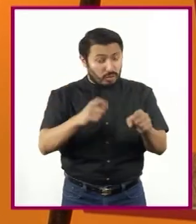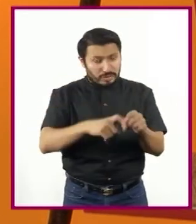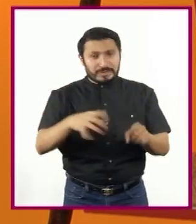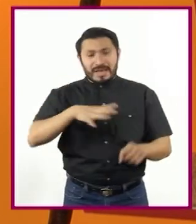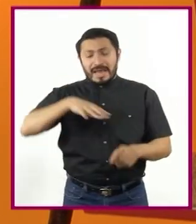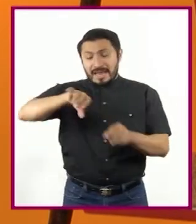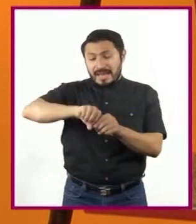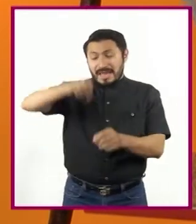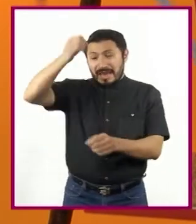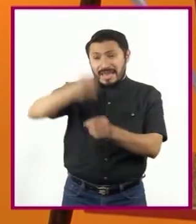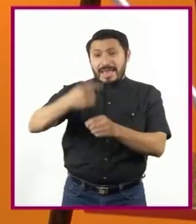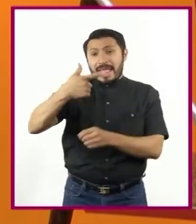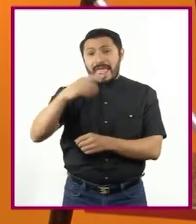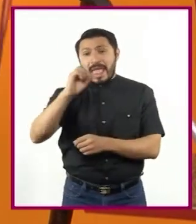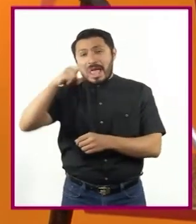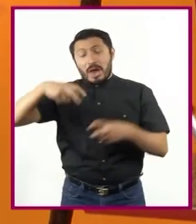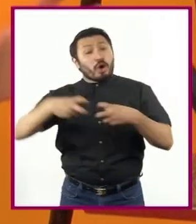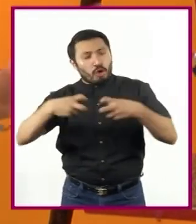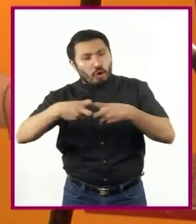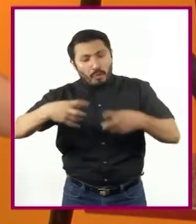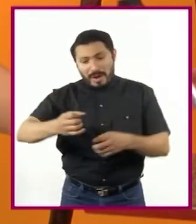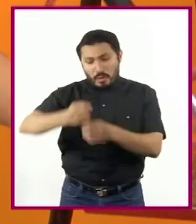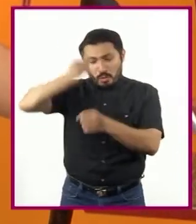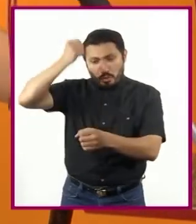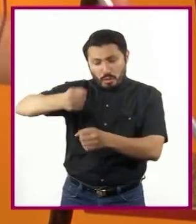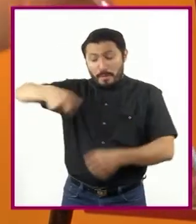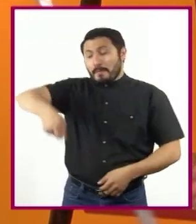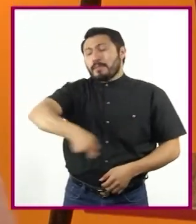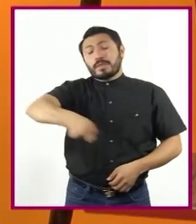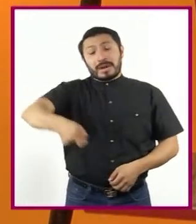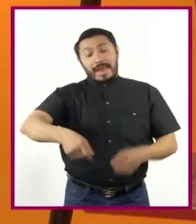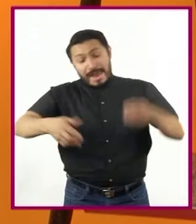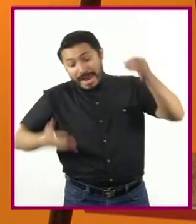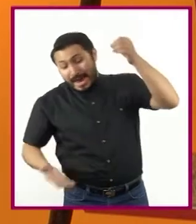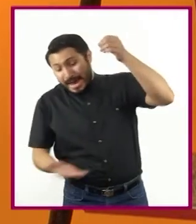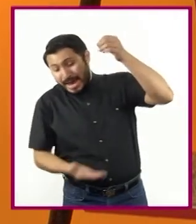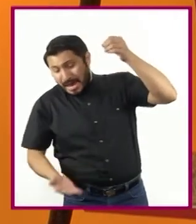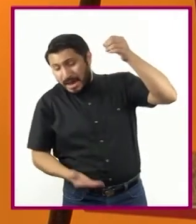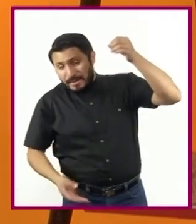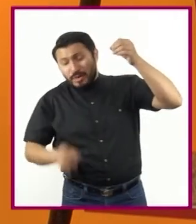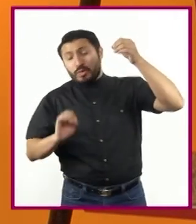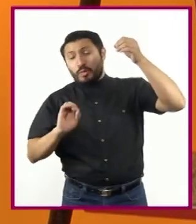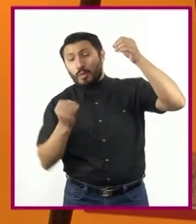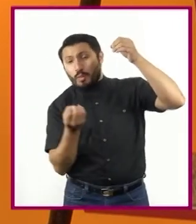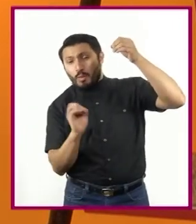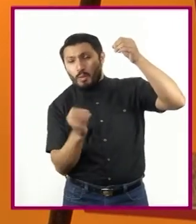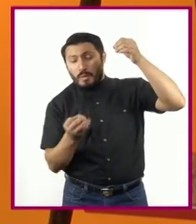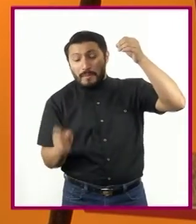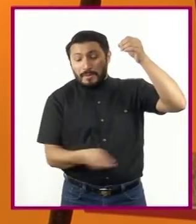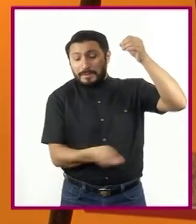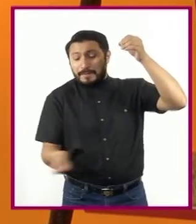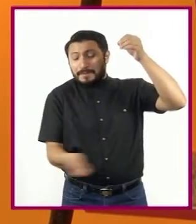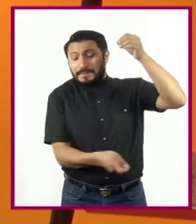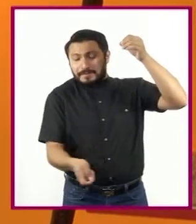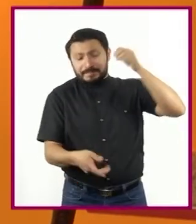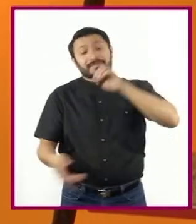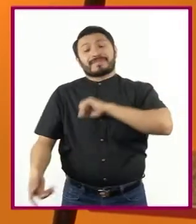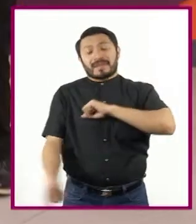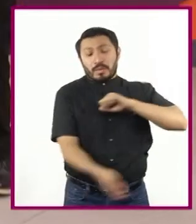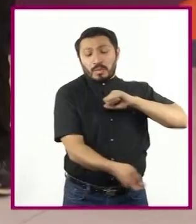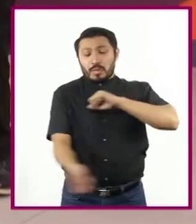goma en la parte superior y en la parte inferior una puntilla metálica rodante. Esto permite la